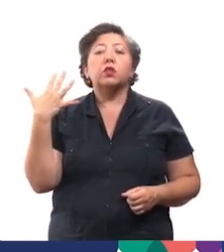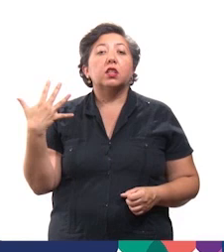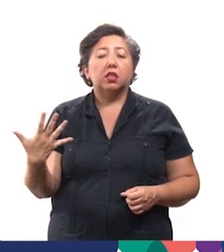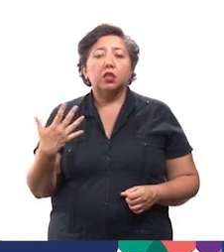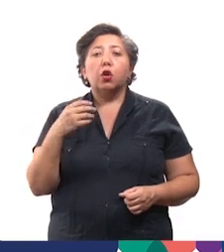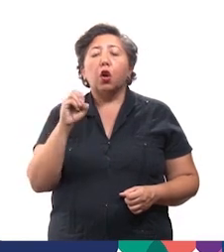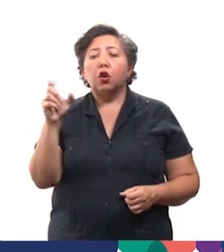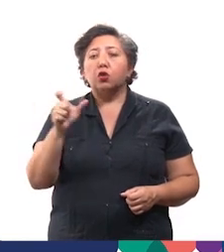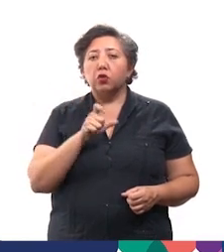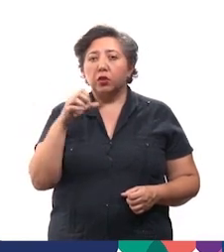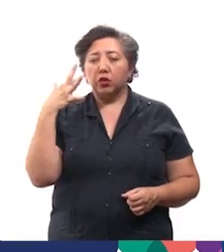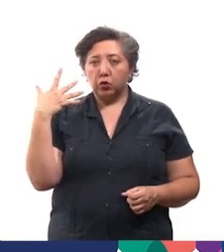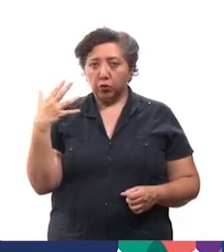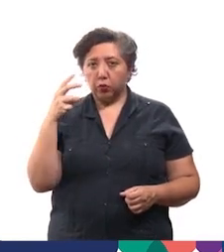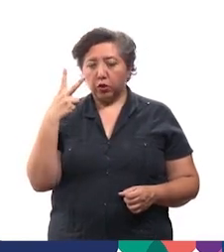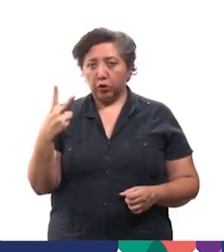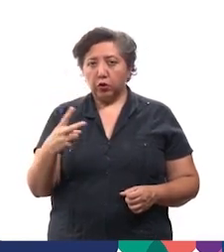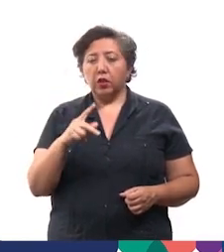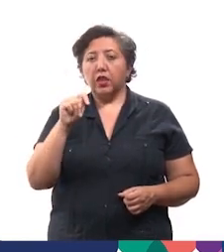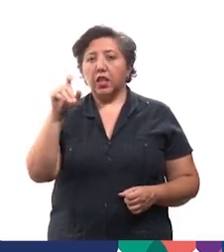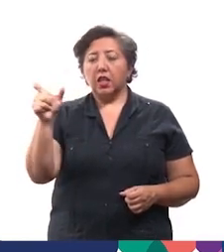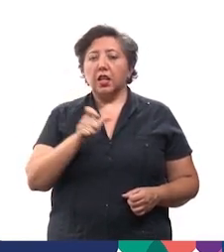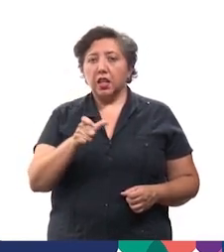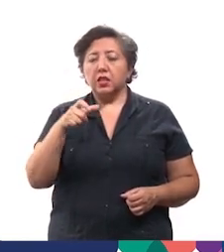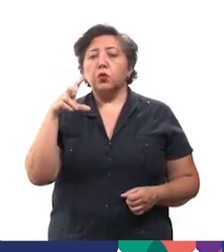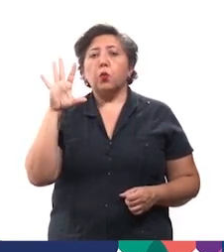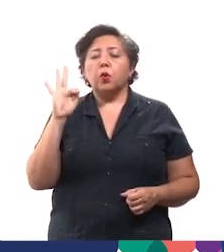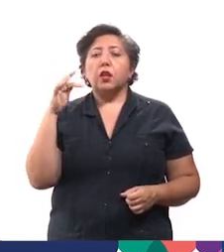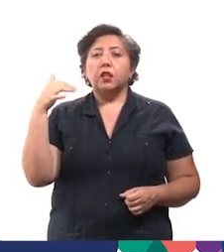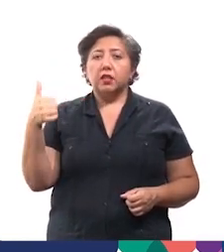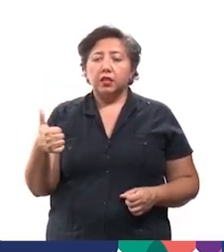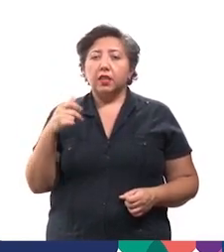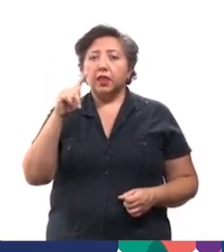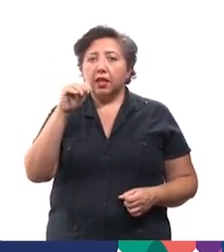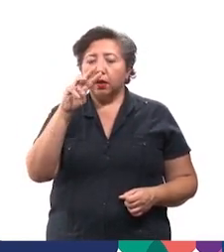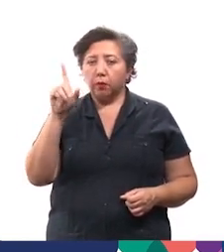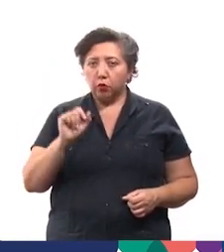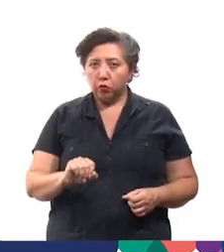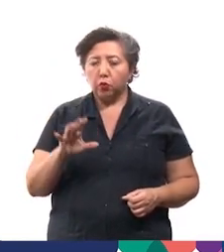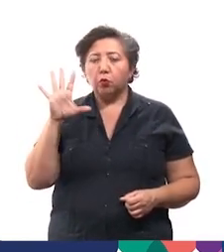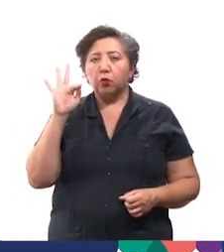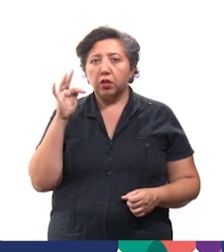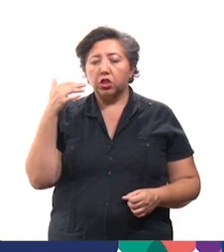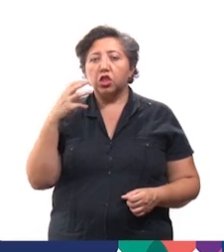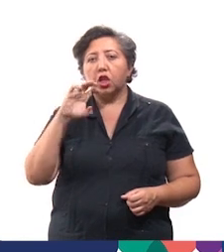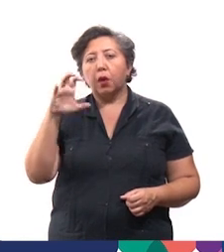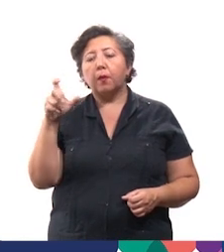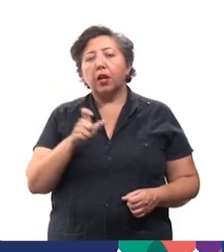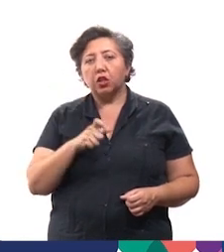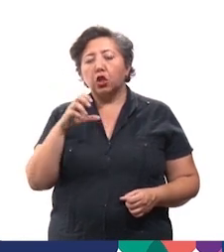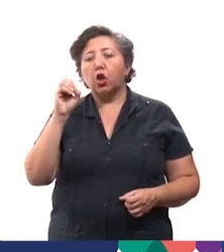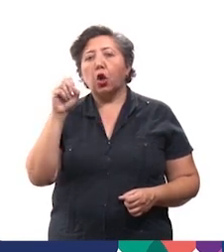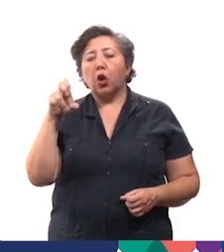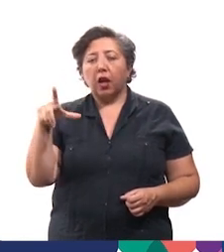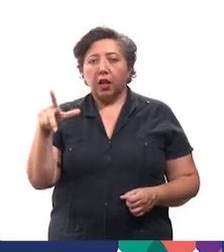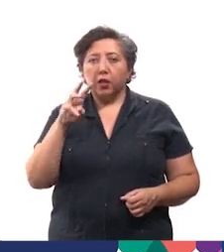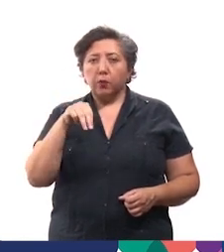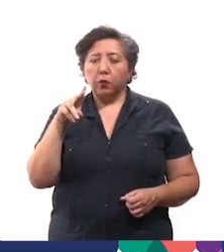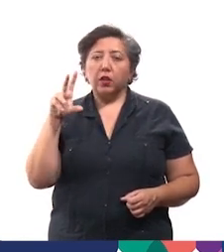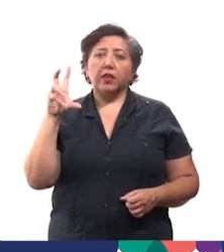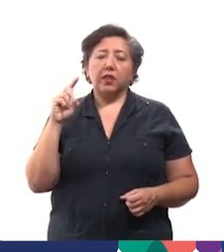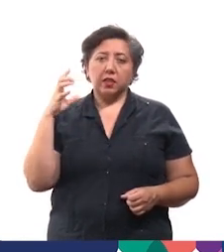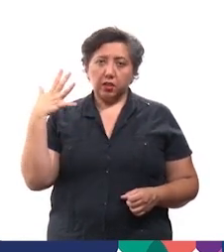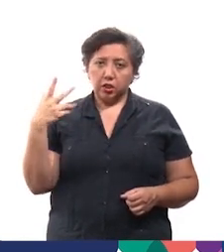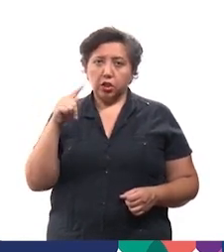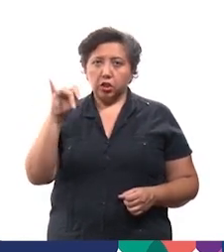55, Oxcuscap 52, Tecash 46, Temozón 46, Chemash, Concal y Muna